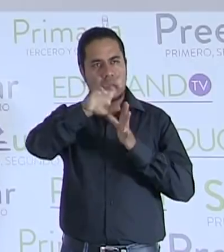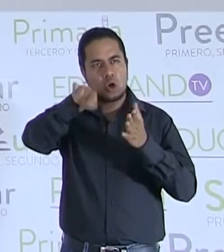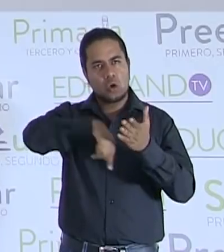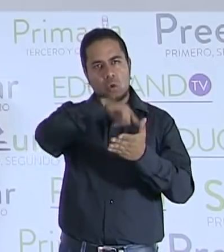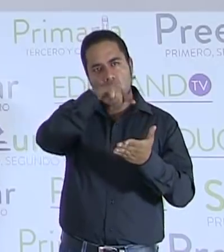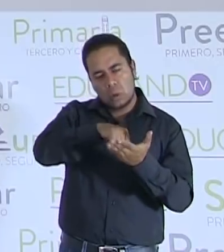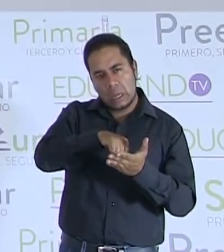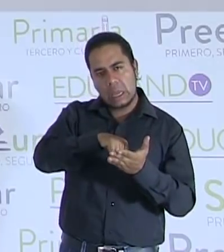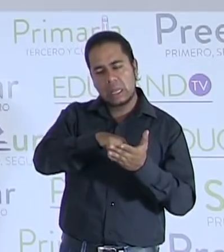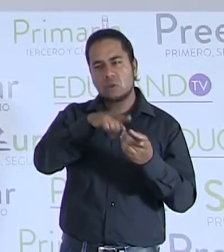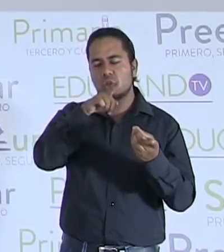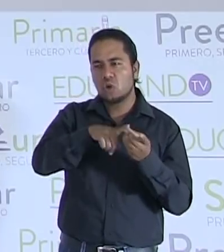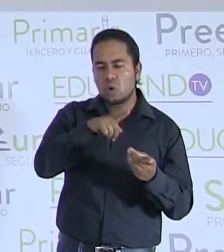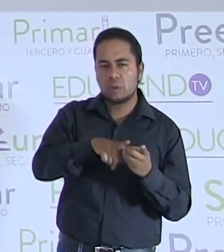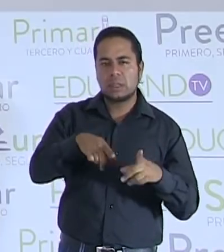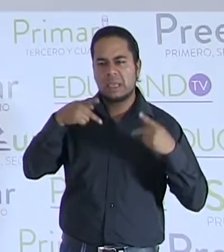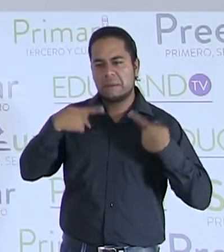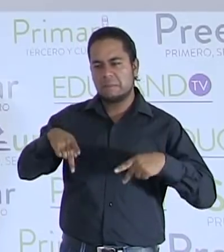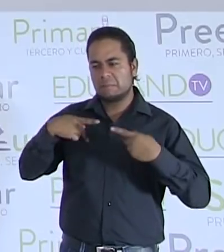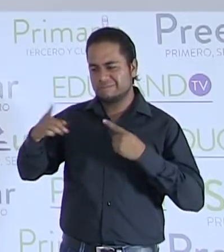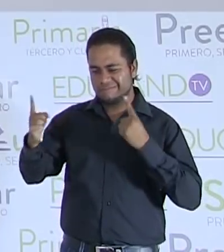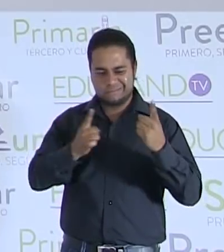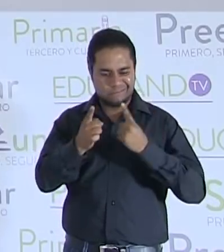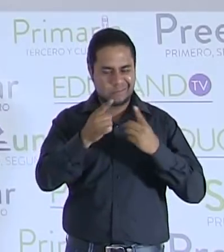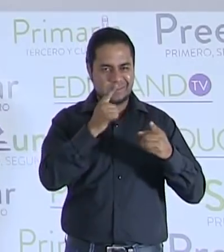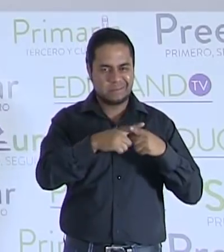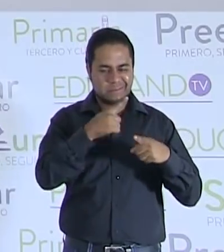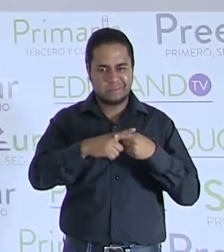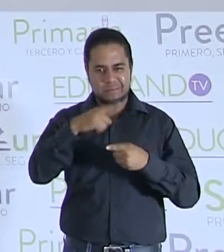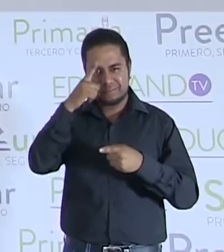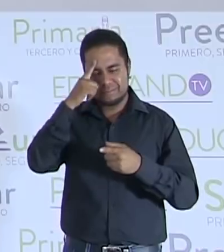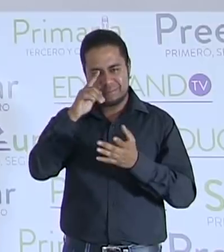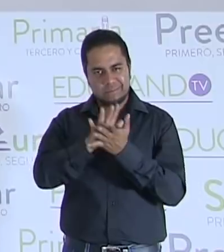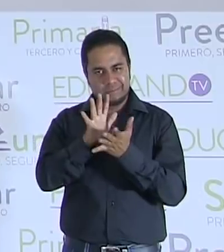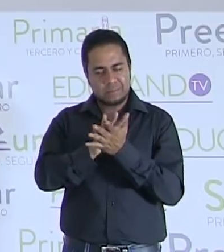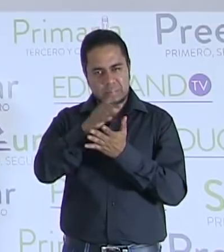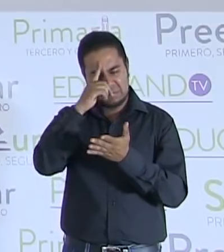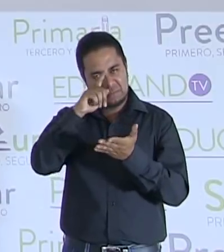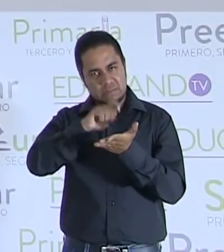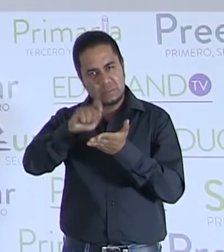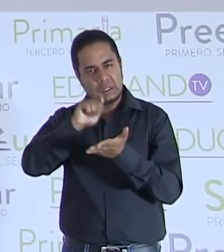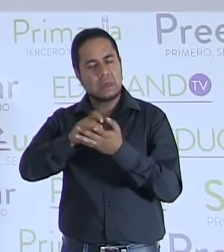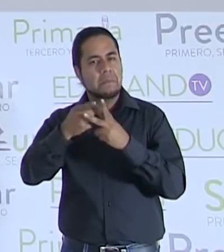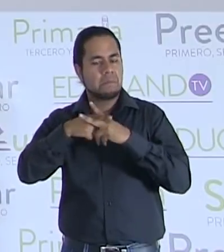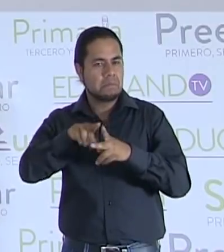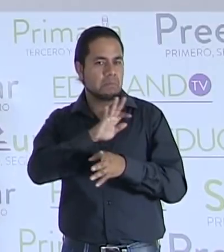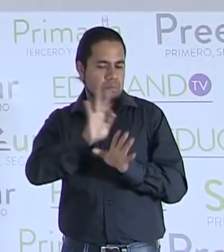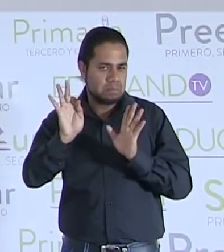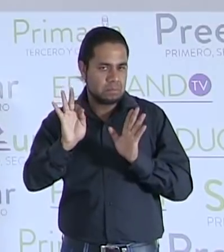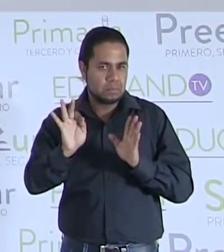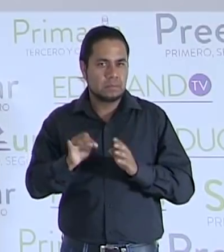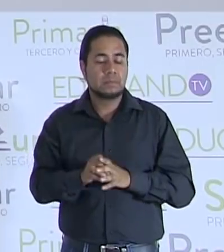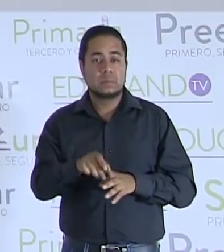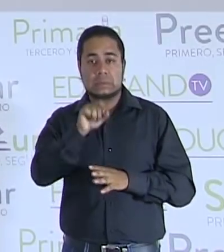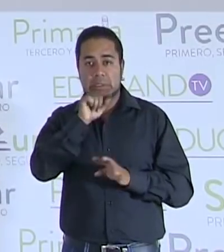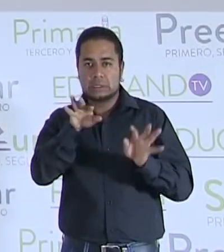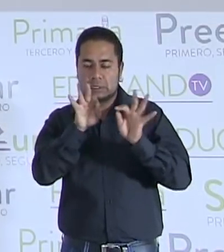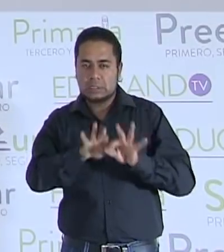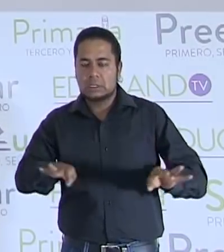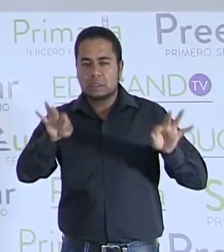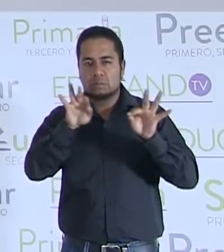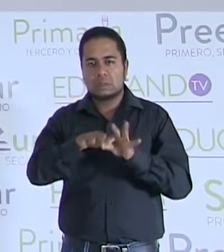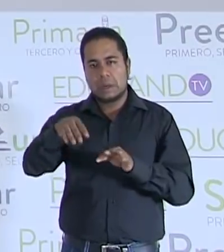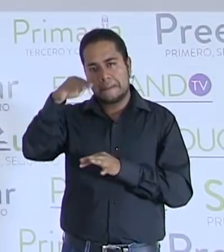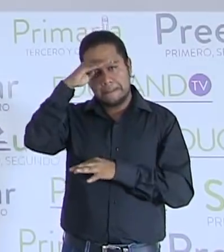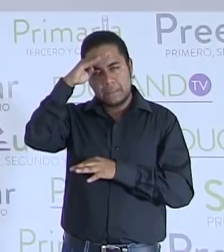los personajes, para poder empezar a escribir. También es muy importante pensar